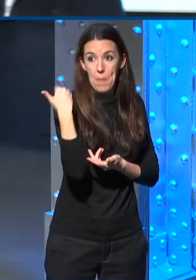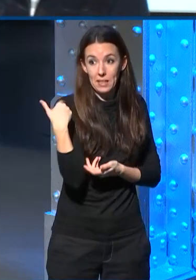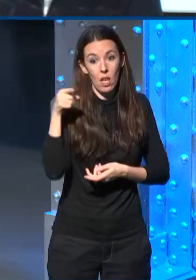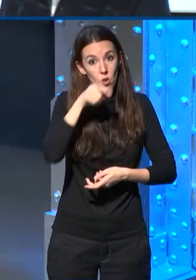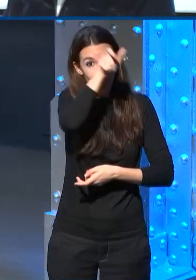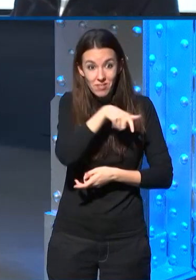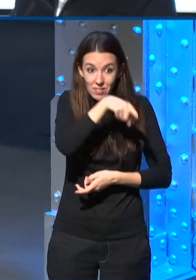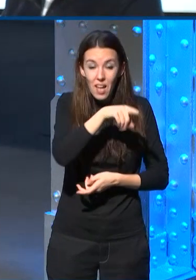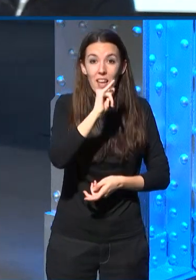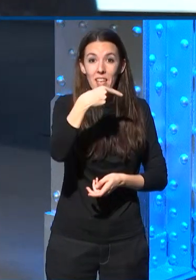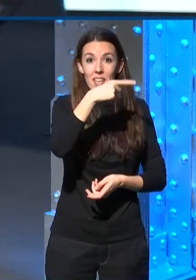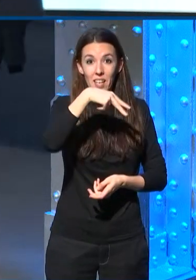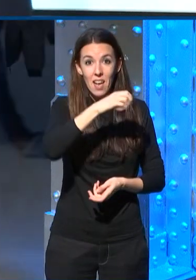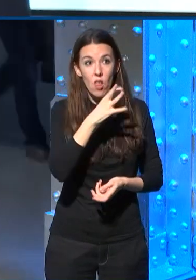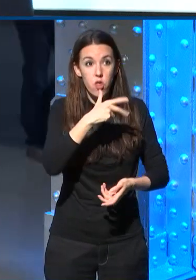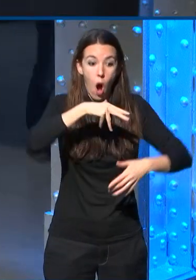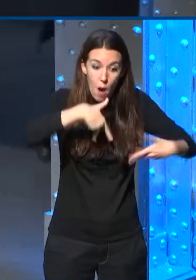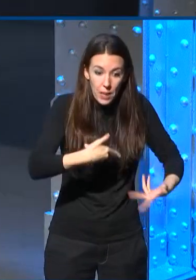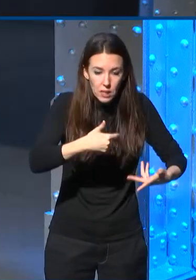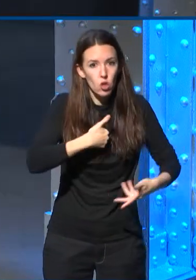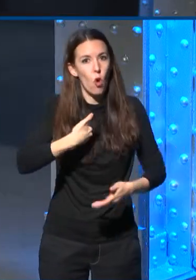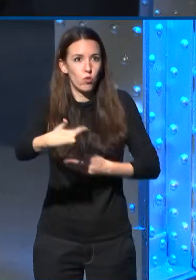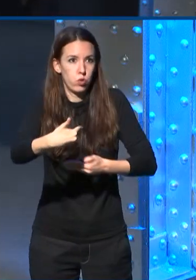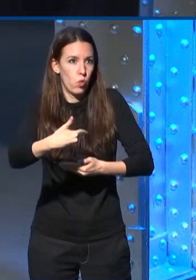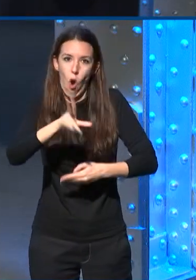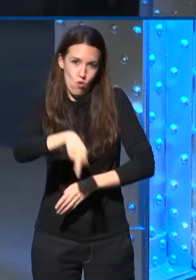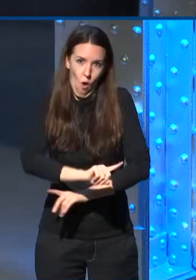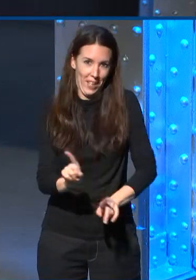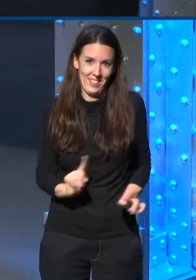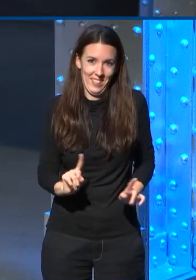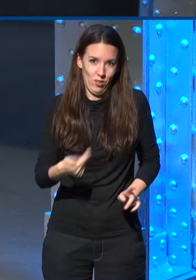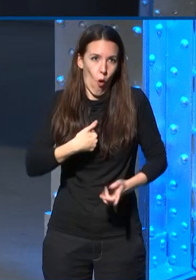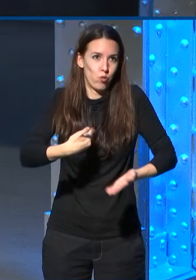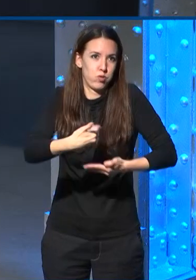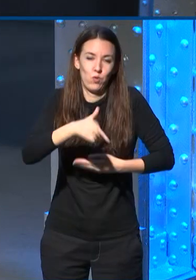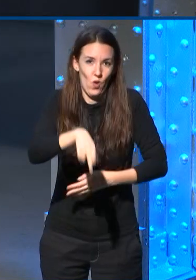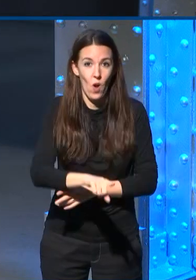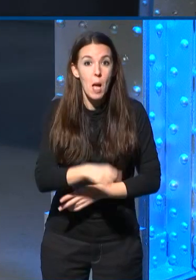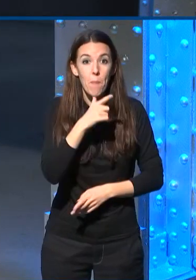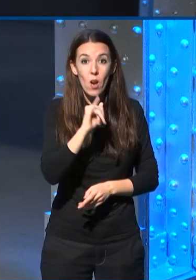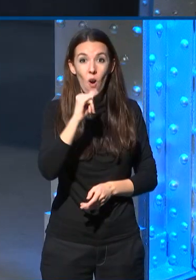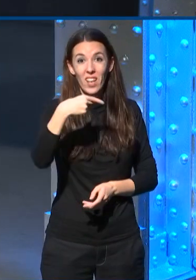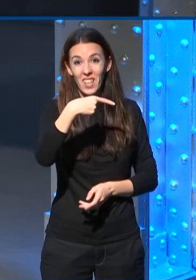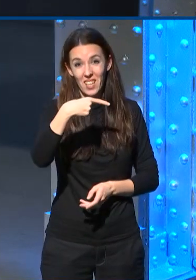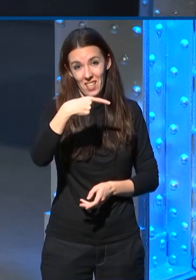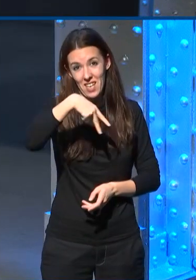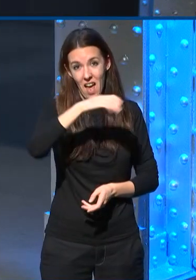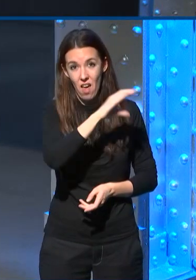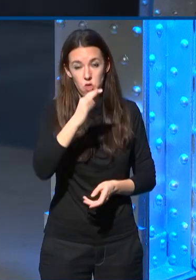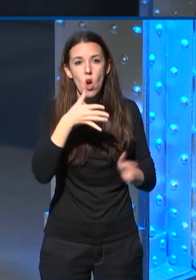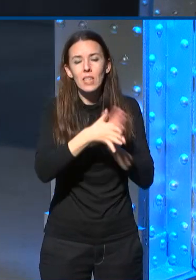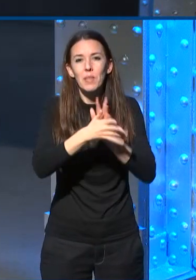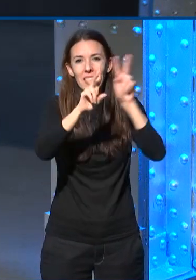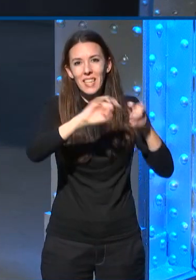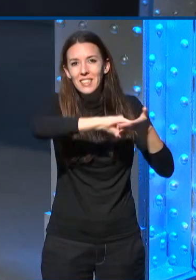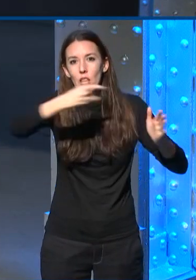el presente, y yo no voy a decir que soy el futuro porque desde luego que no. Pero Ignacio, bueno, les contará sobre las